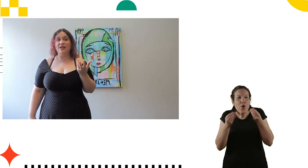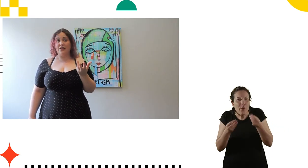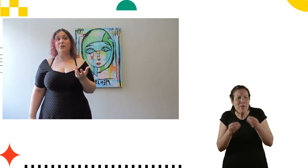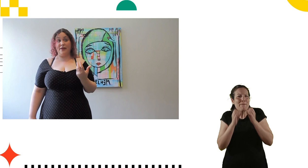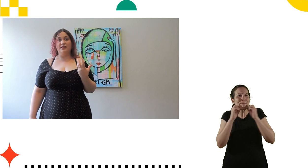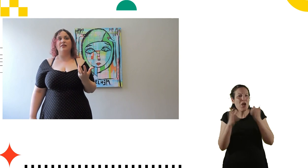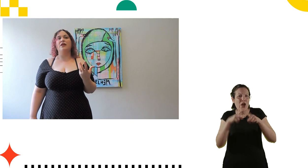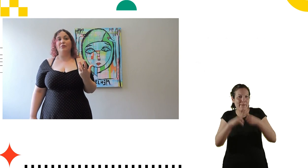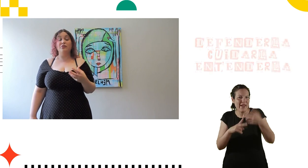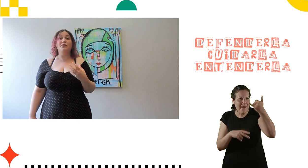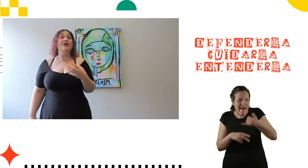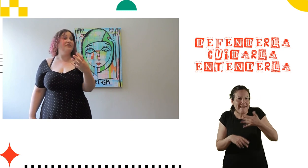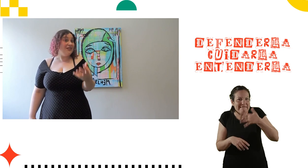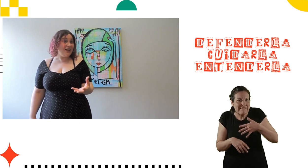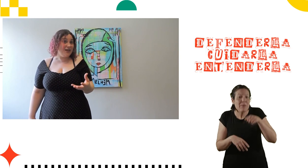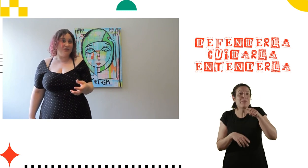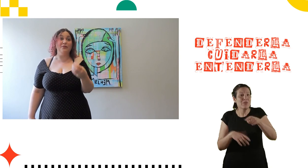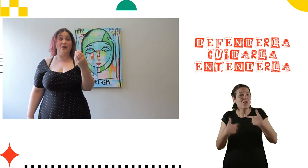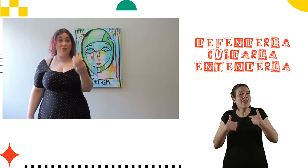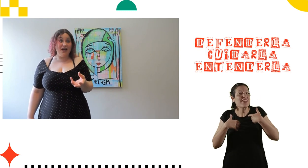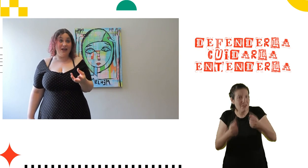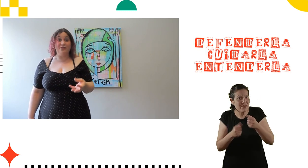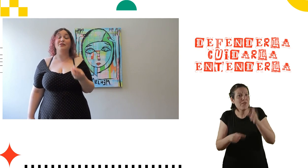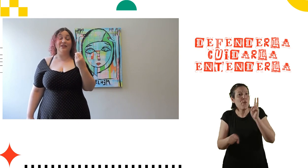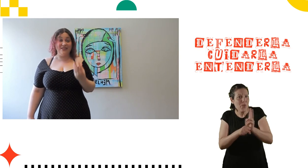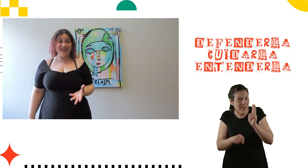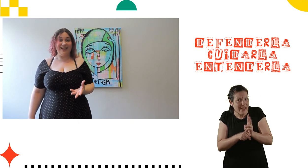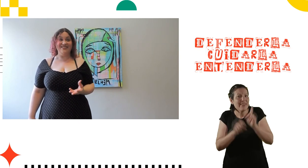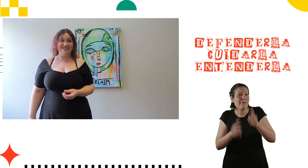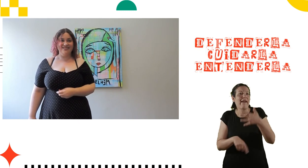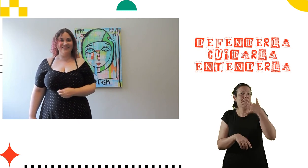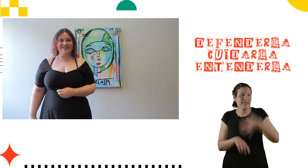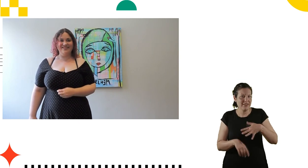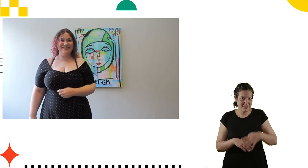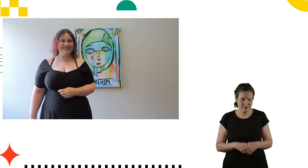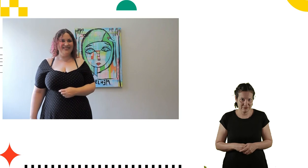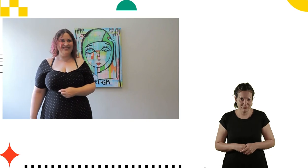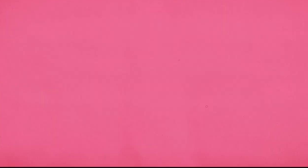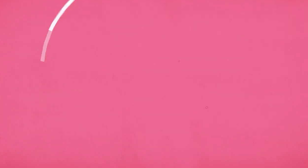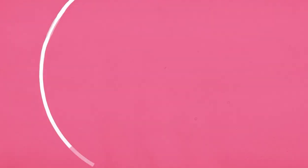herramienta que tenemos para entenderlo. Y por eso tenemos que defenderla, y por eso tenemos que cuidarla, y por eso tenemos que entenderla.